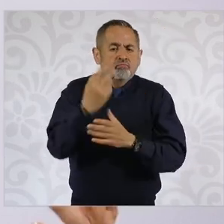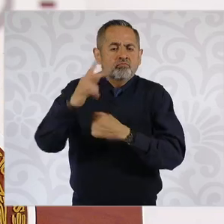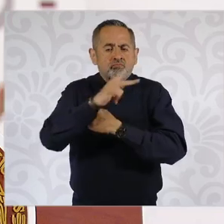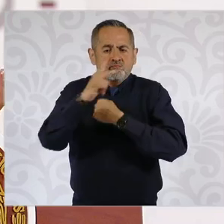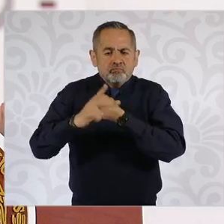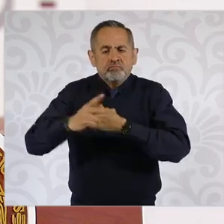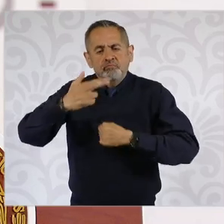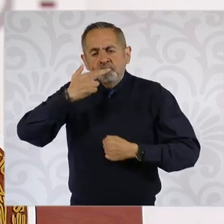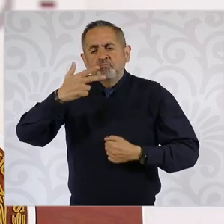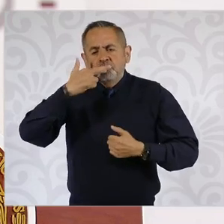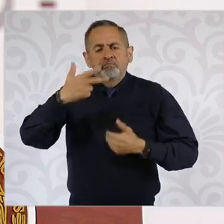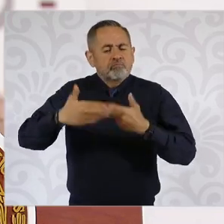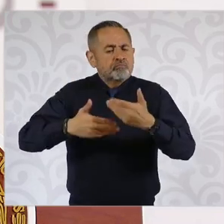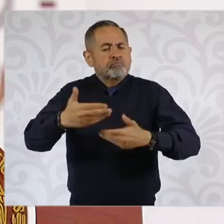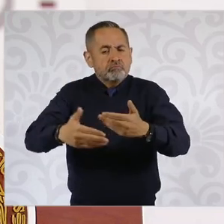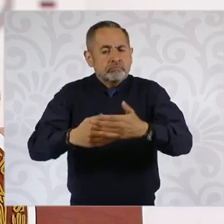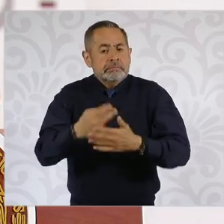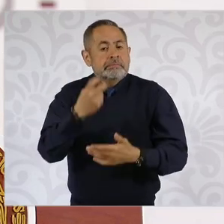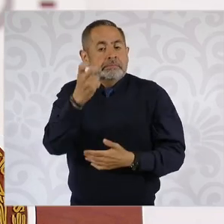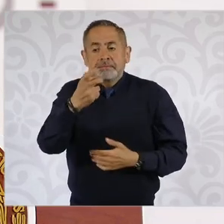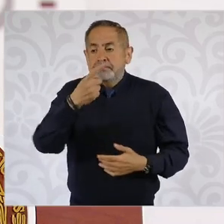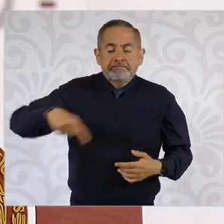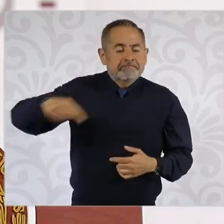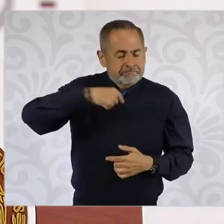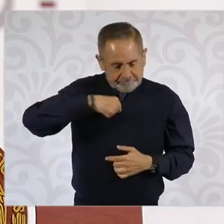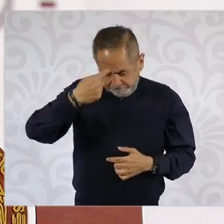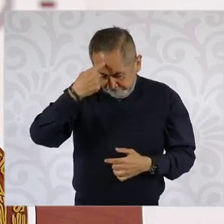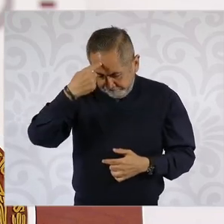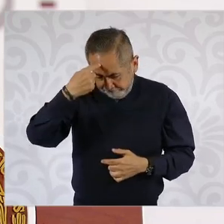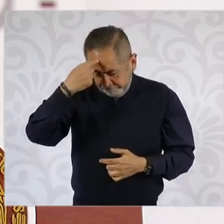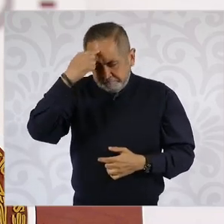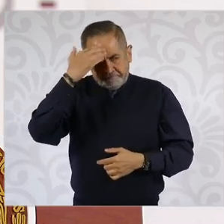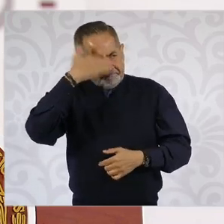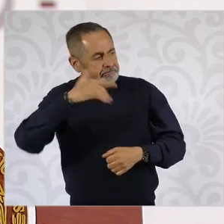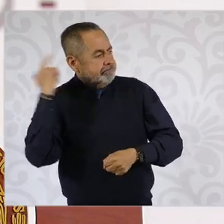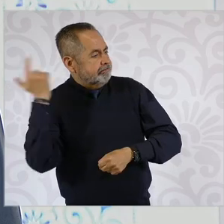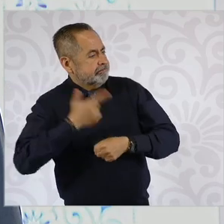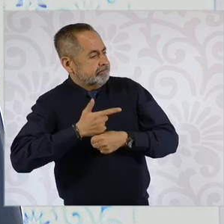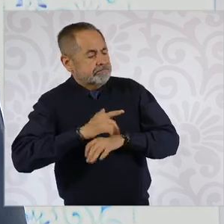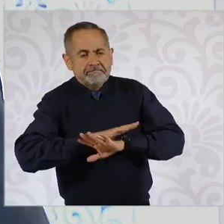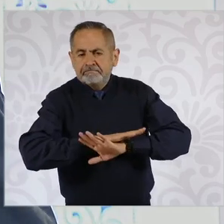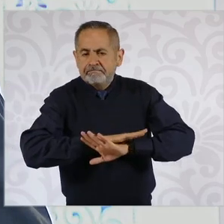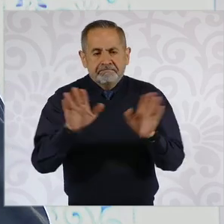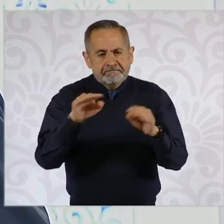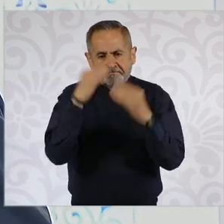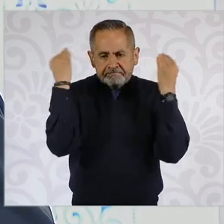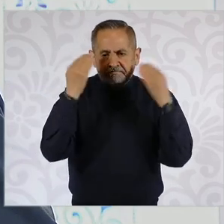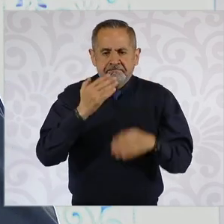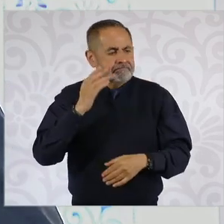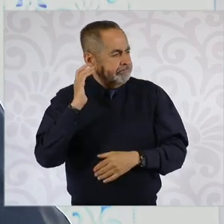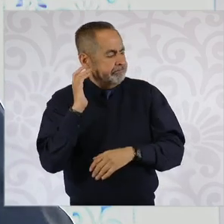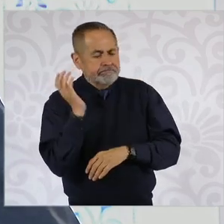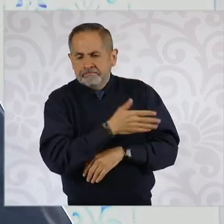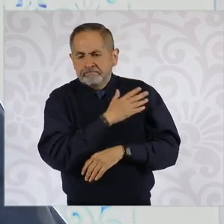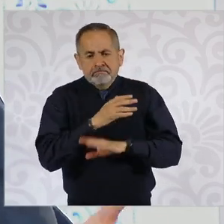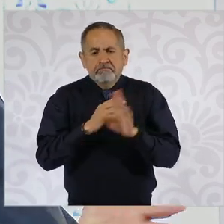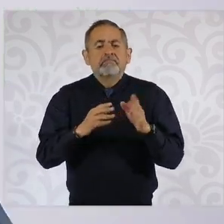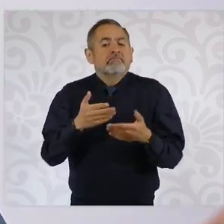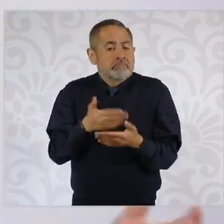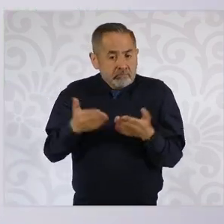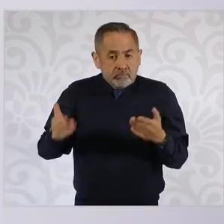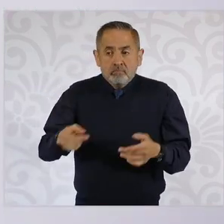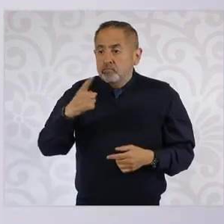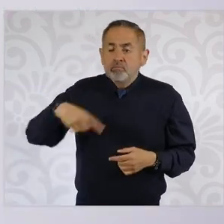y eso es fruto de la conciencia del pueblo de México y de que hoy los